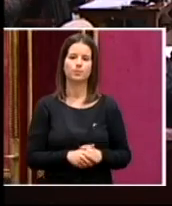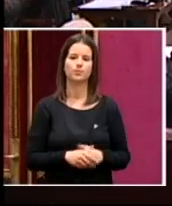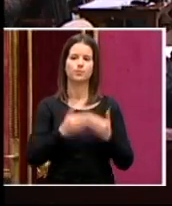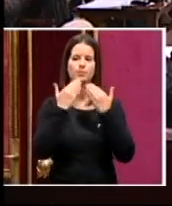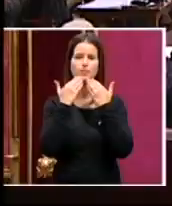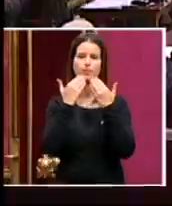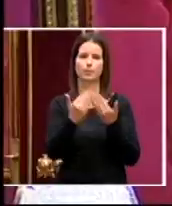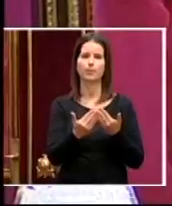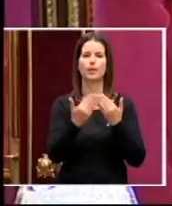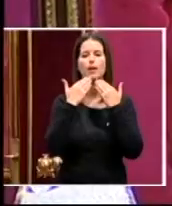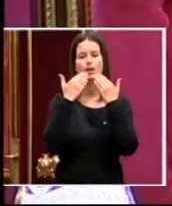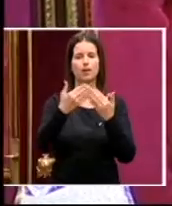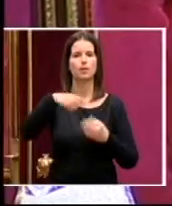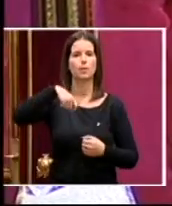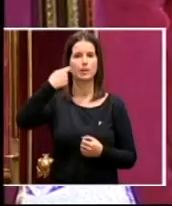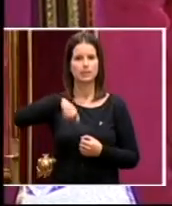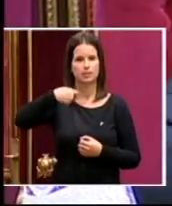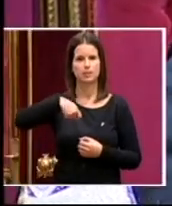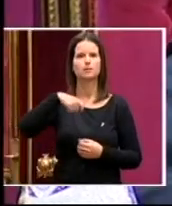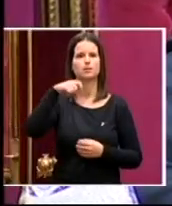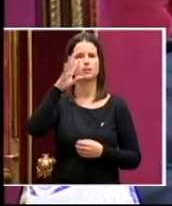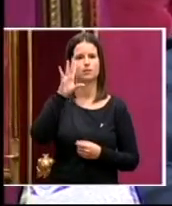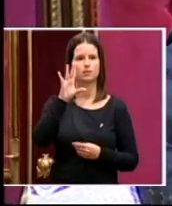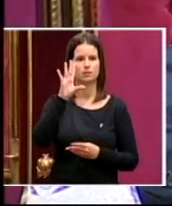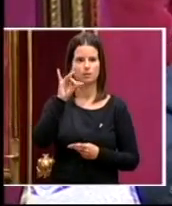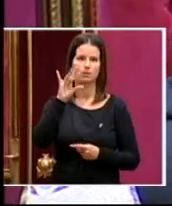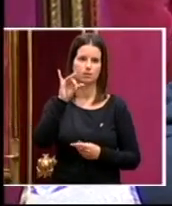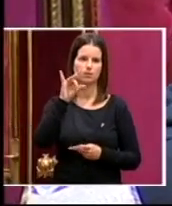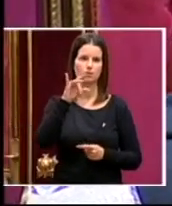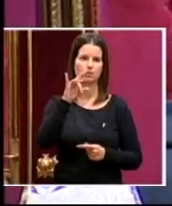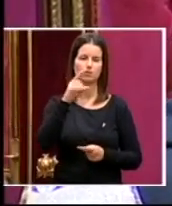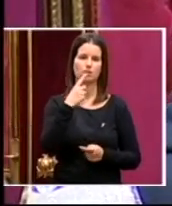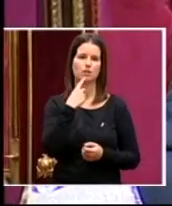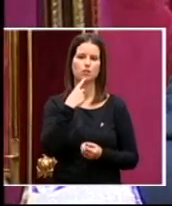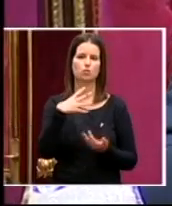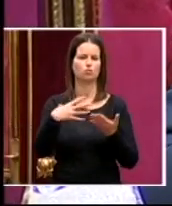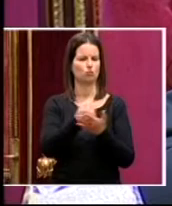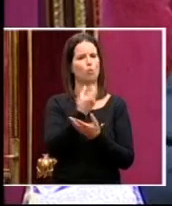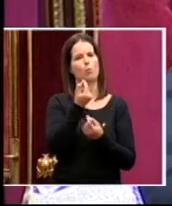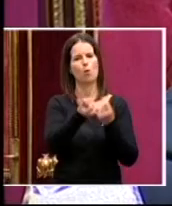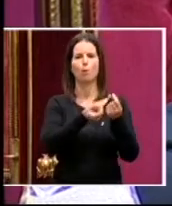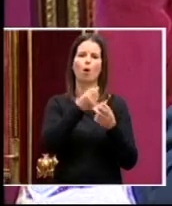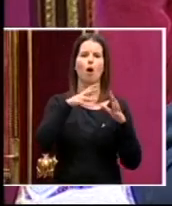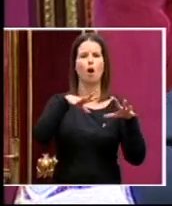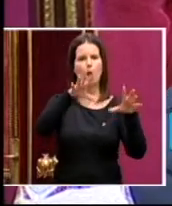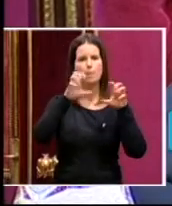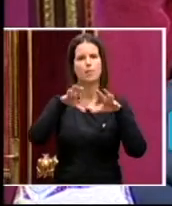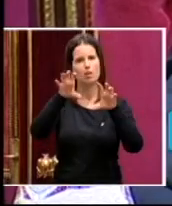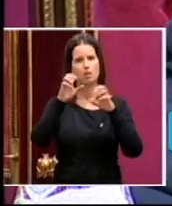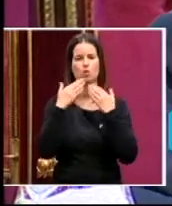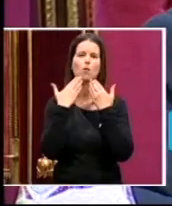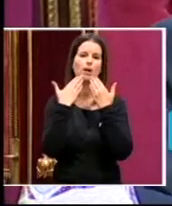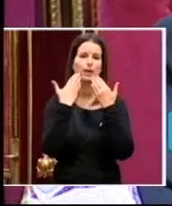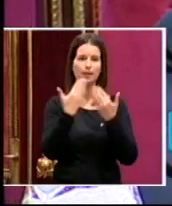Muchas gracias, señor presidente. Sí, yo ya le digo, aquí es como estamos todos aprendiendo y se